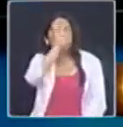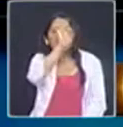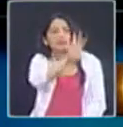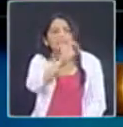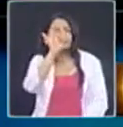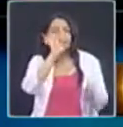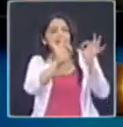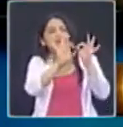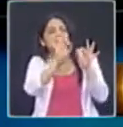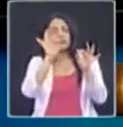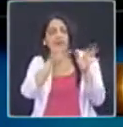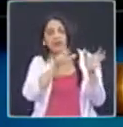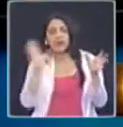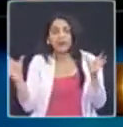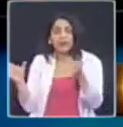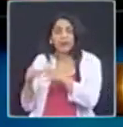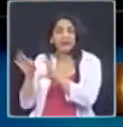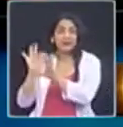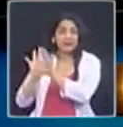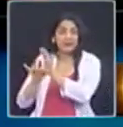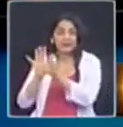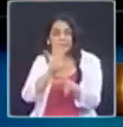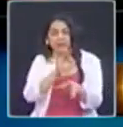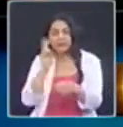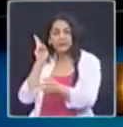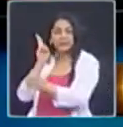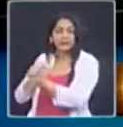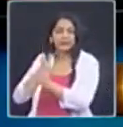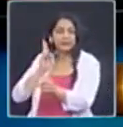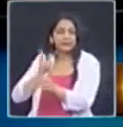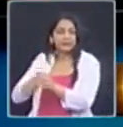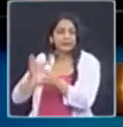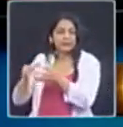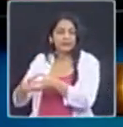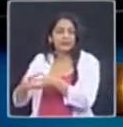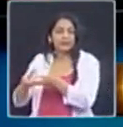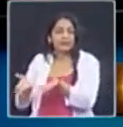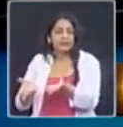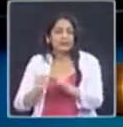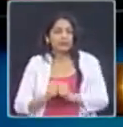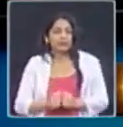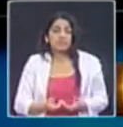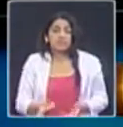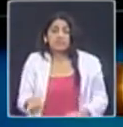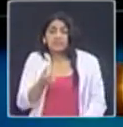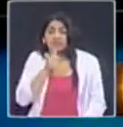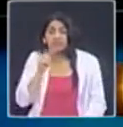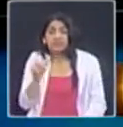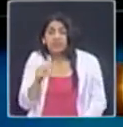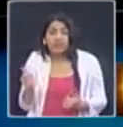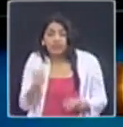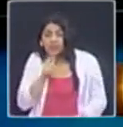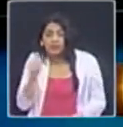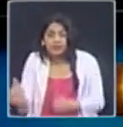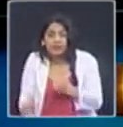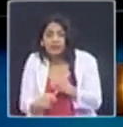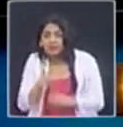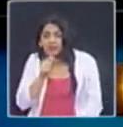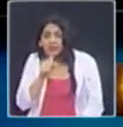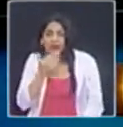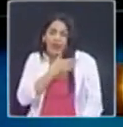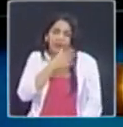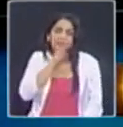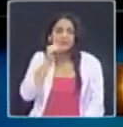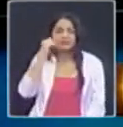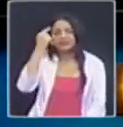porque todos los gentes que conformaban este consejo al final del día respondían directa o indirectamente al gobierno del presidente correa entonces me parece que